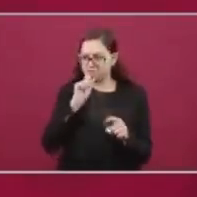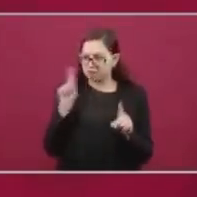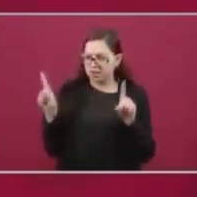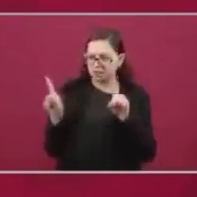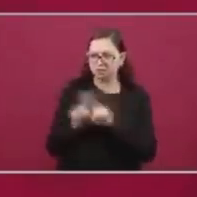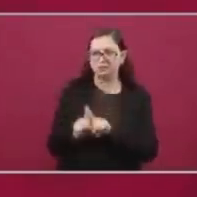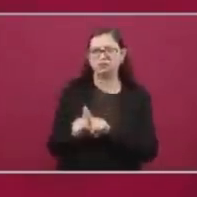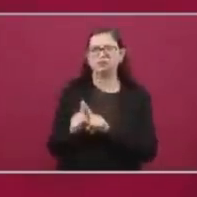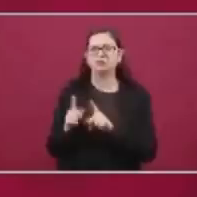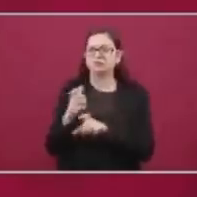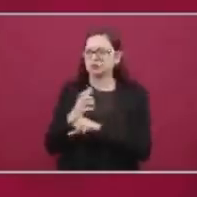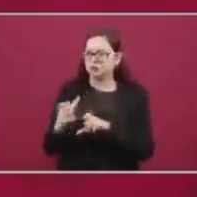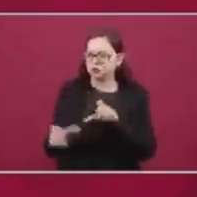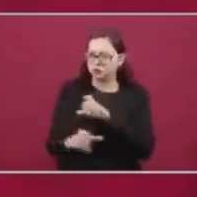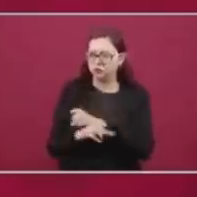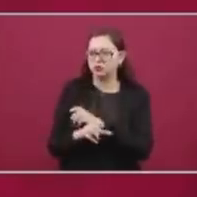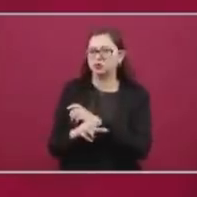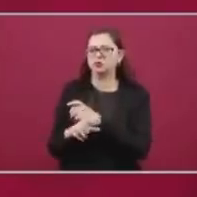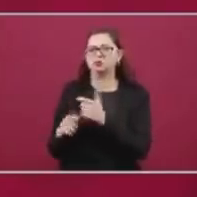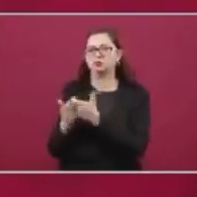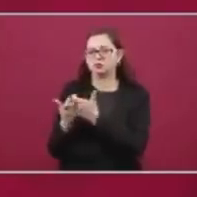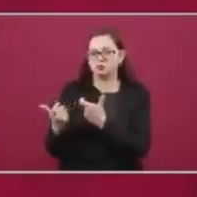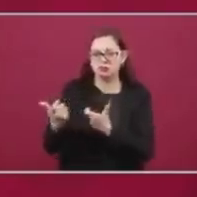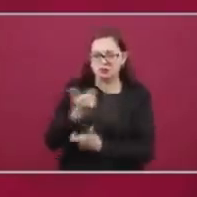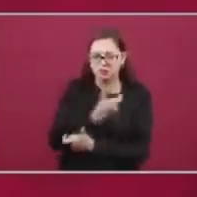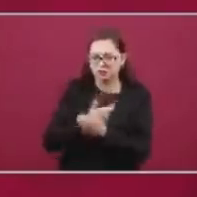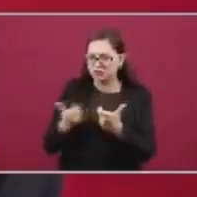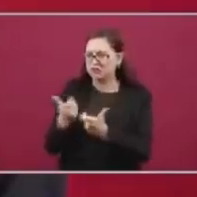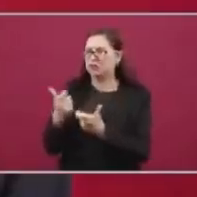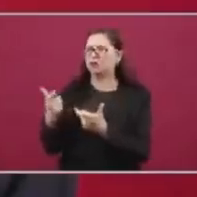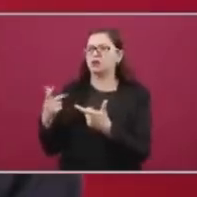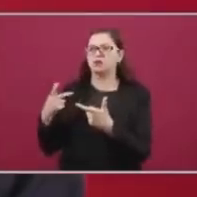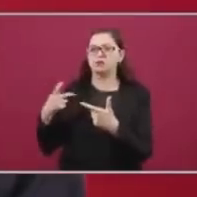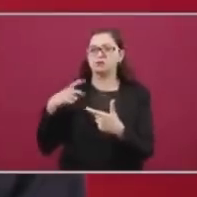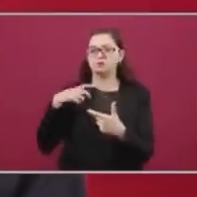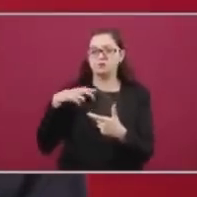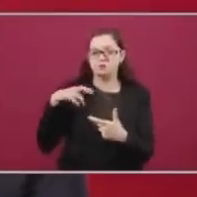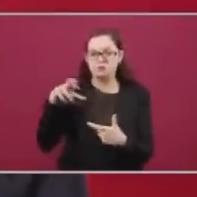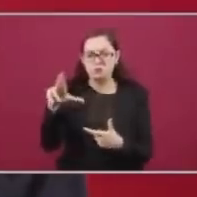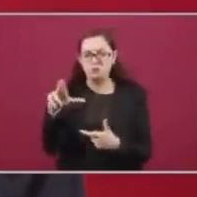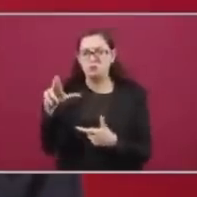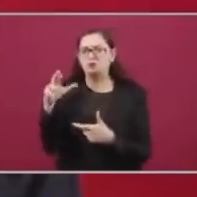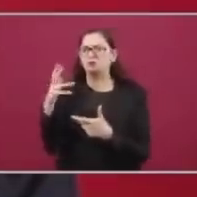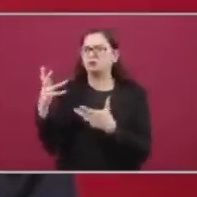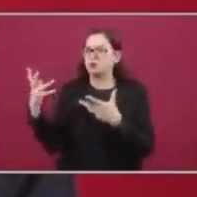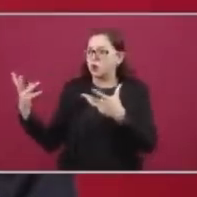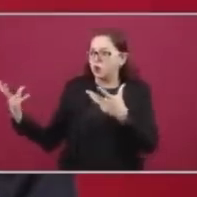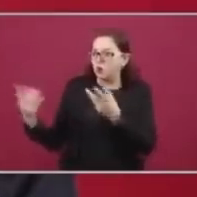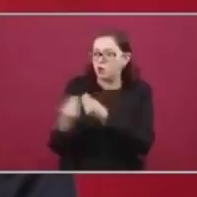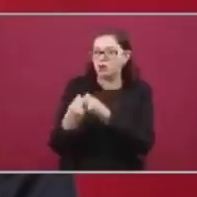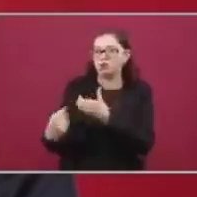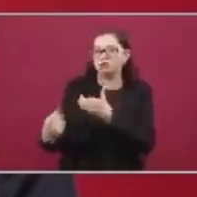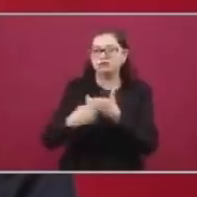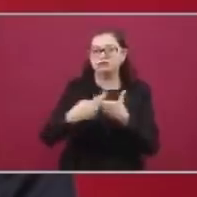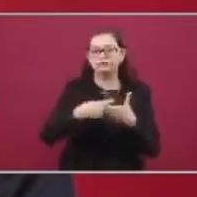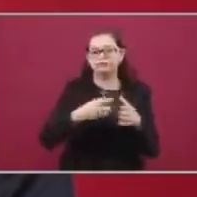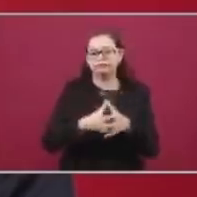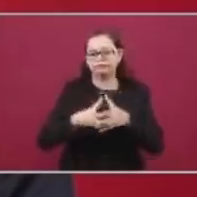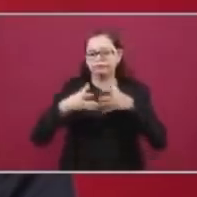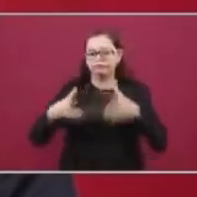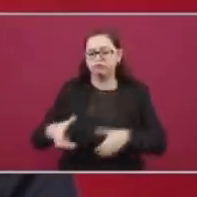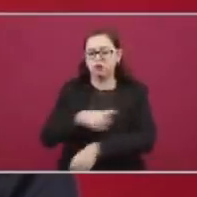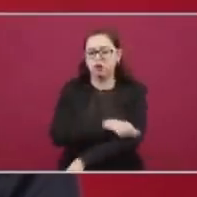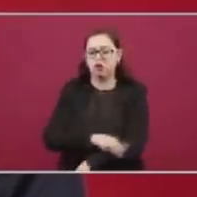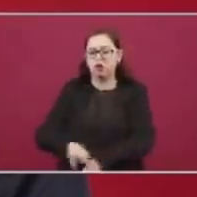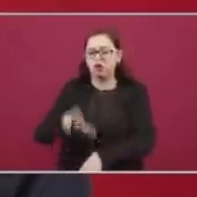recursos, sumar voluntades, trabajar de manera coordinada